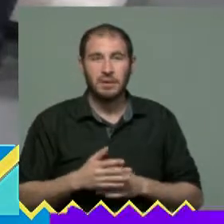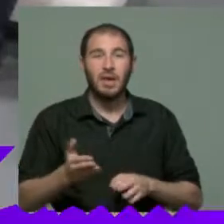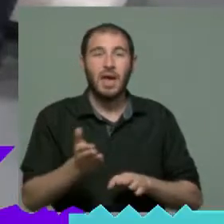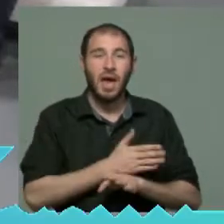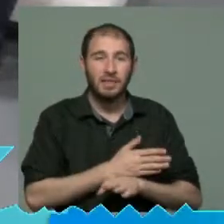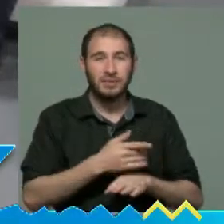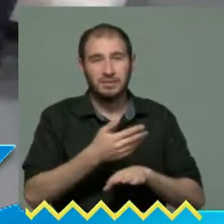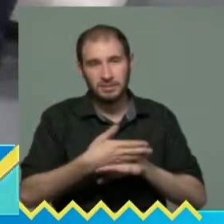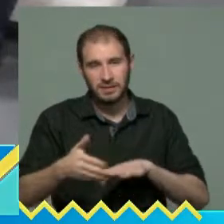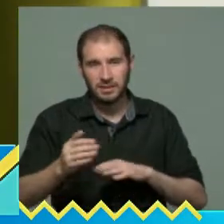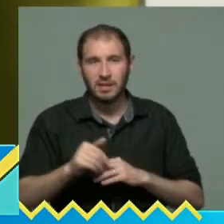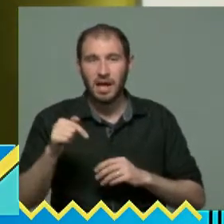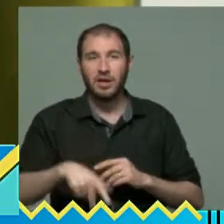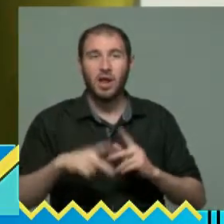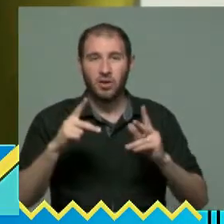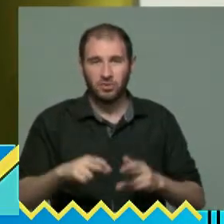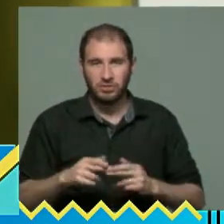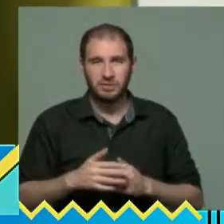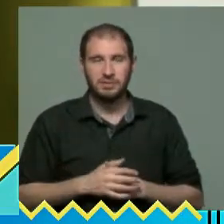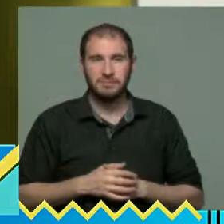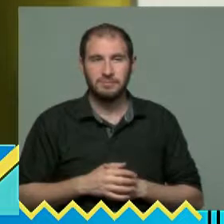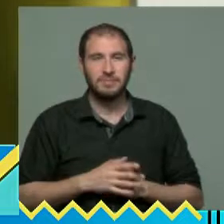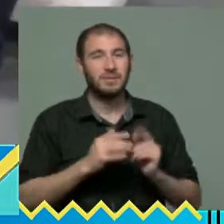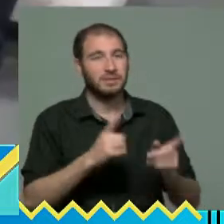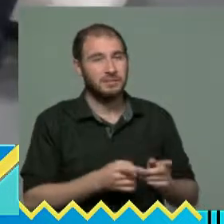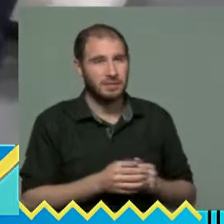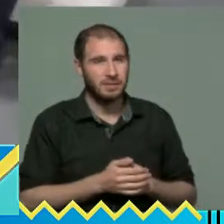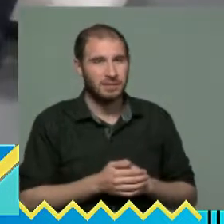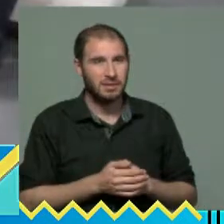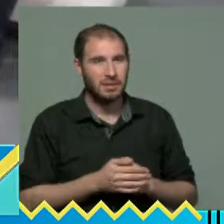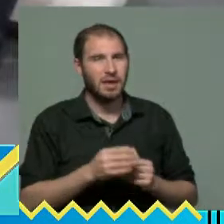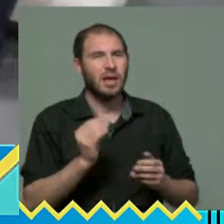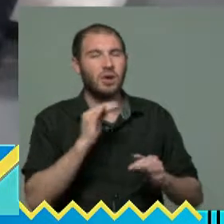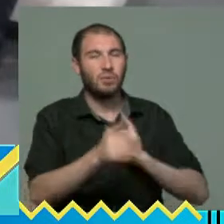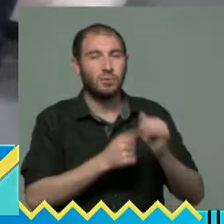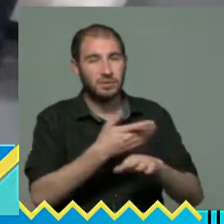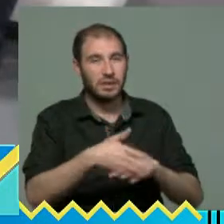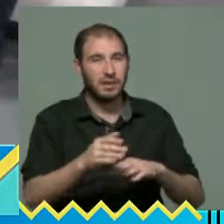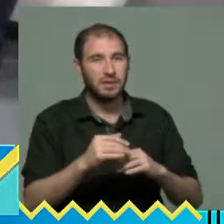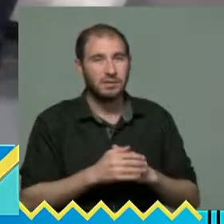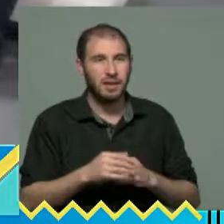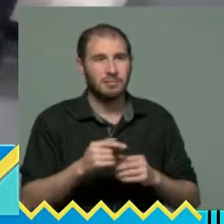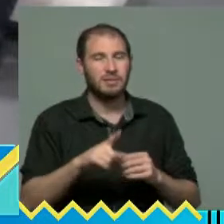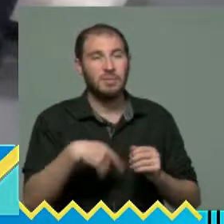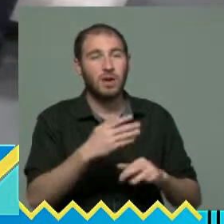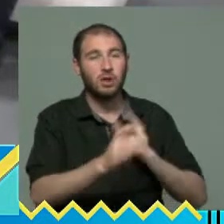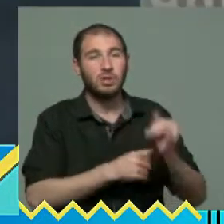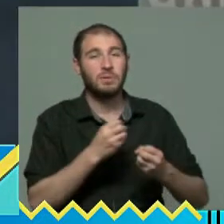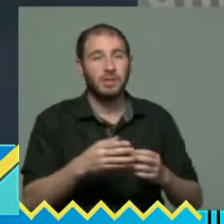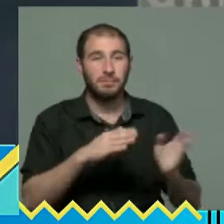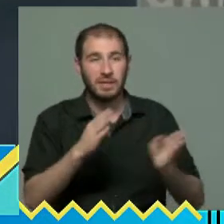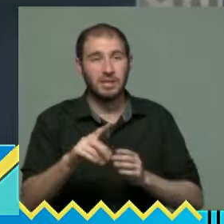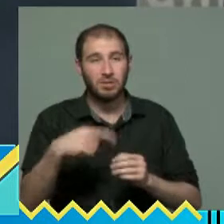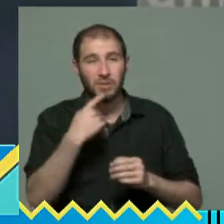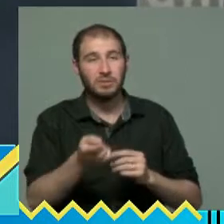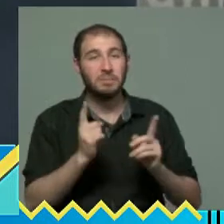de continuar, vamos a tener que ir a un corte. Sí, y también si querés podemos llegar a dejar planteado Sí. con qué vamos a retomar después, porque la otra parte de esa